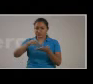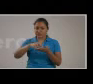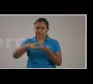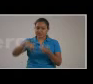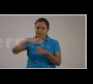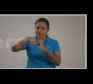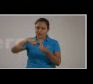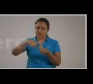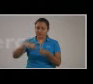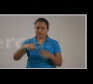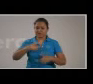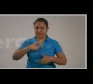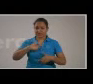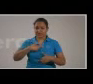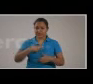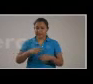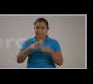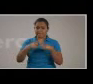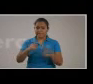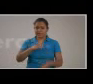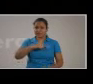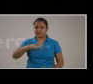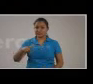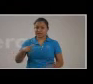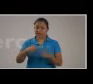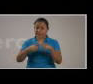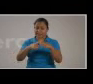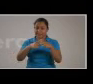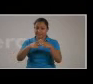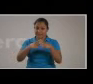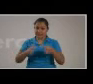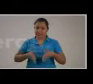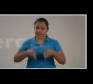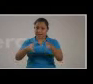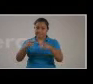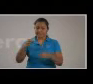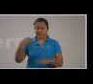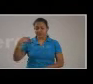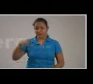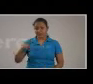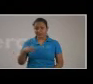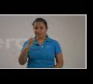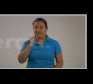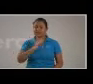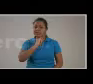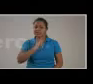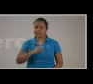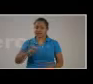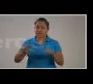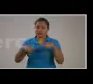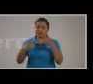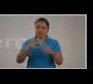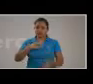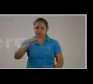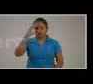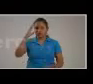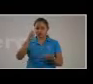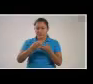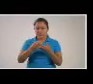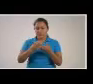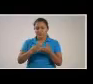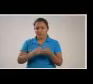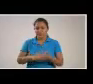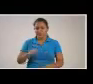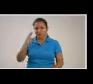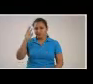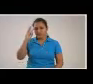ejércitos, pero está prácticamente a la mitad del camino para Israel. Entonces, lo que yo considero es que el